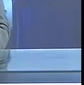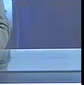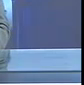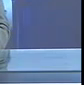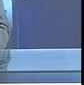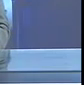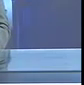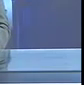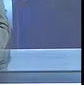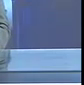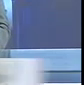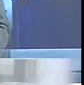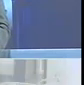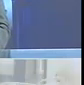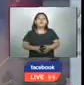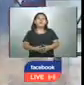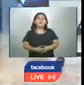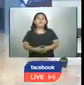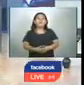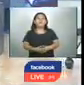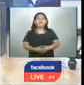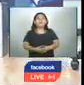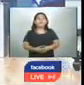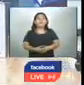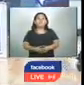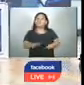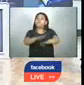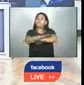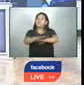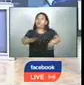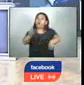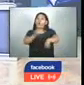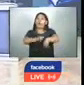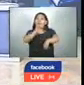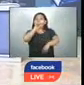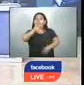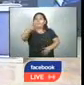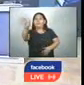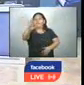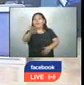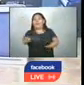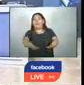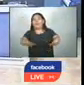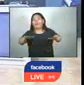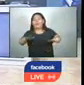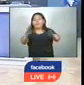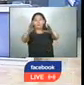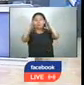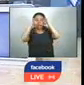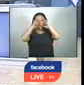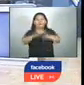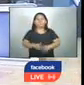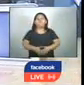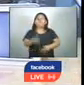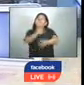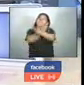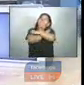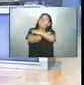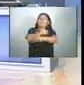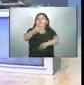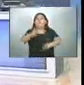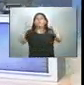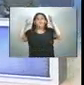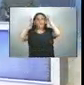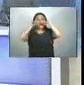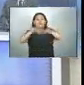2228-887. Ha llegado el momento de despedirnos. Gracias por habernos acompañado. Que descanse y buenas noches.